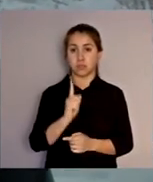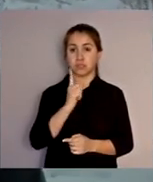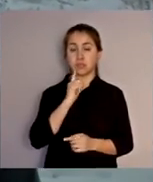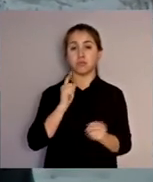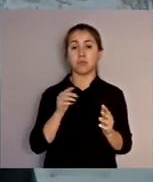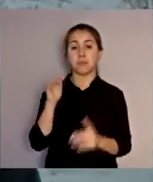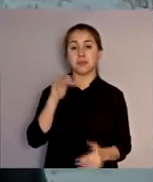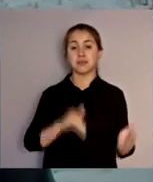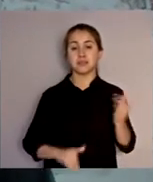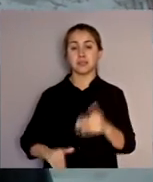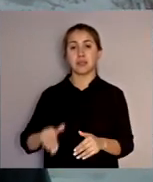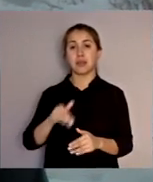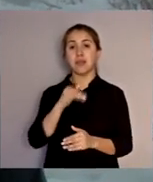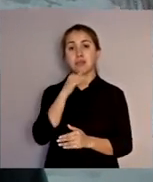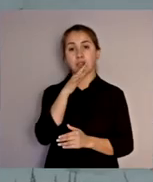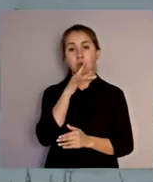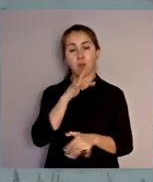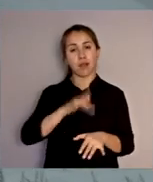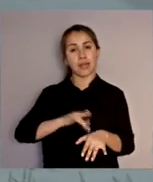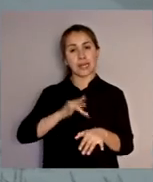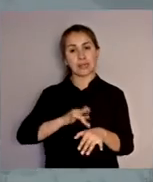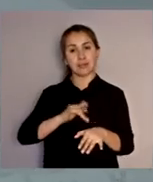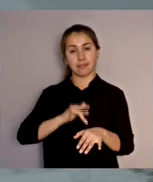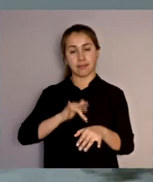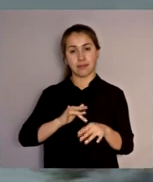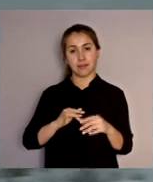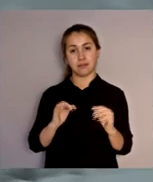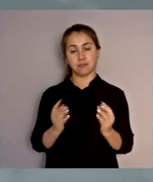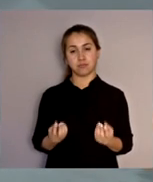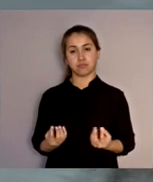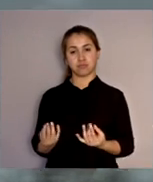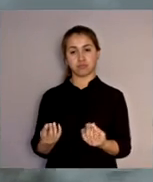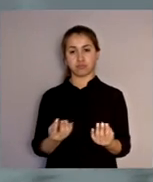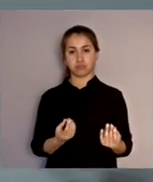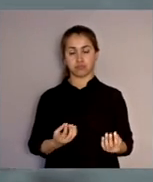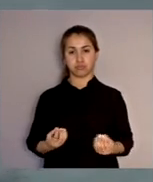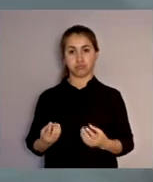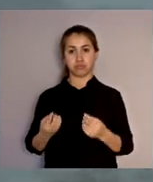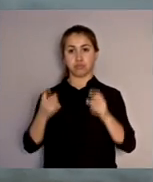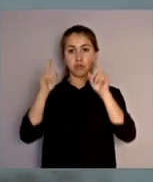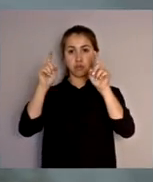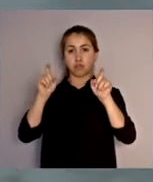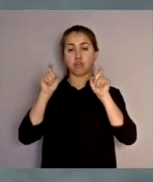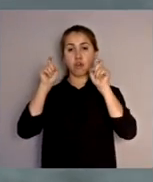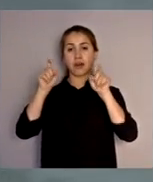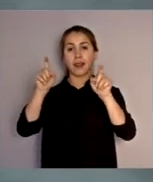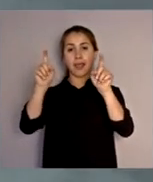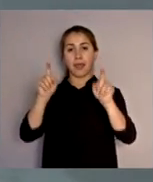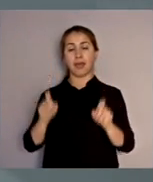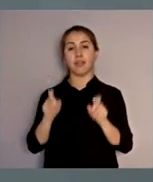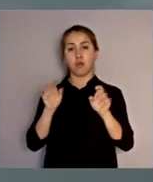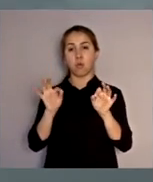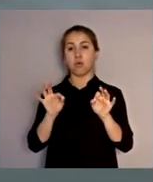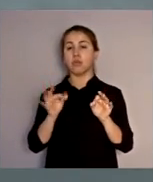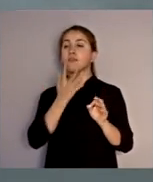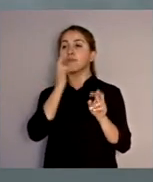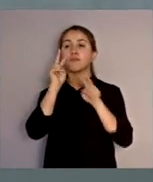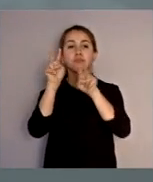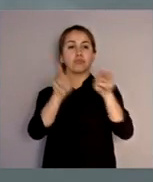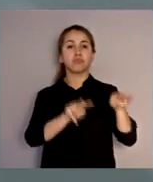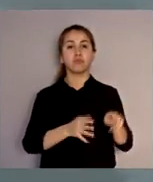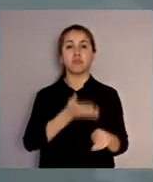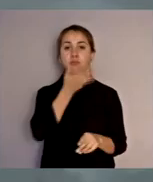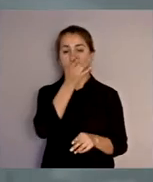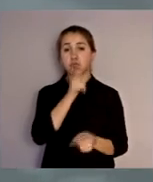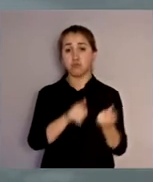una piscina de agua caliente colgando en el medio de este pasadizo de nieve, claro. Yes. De nieve. ¿Y